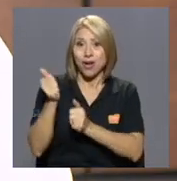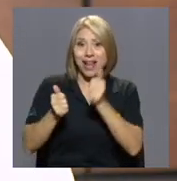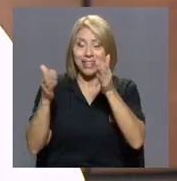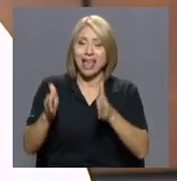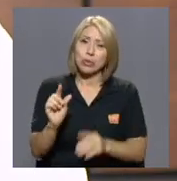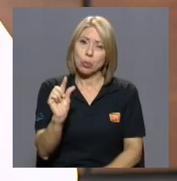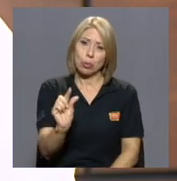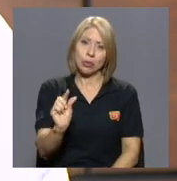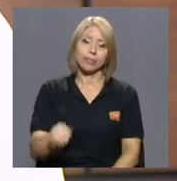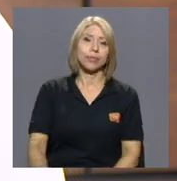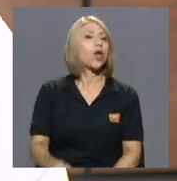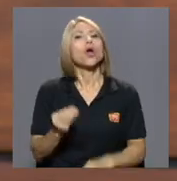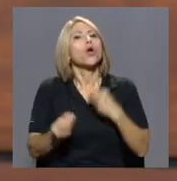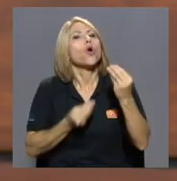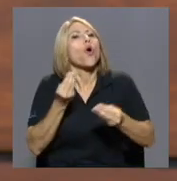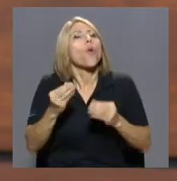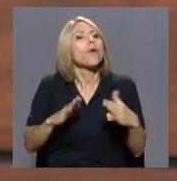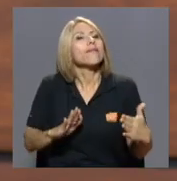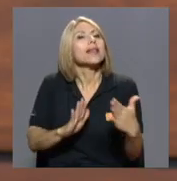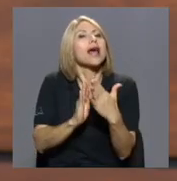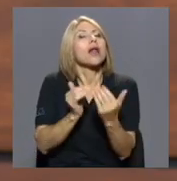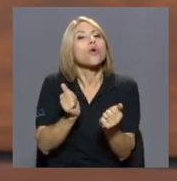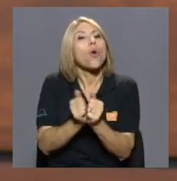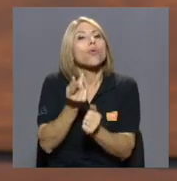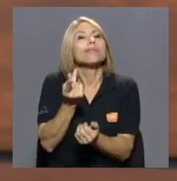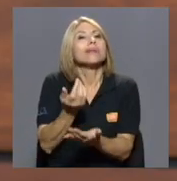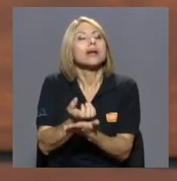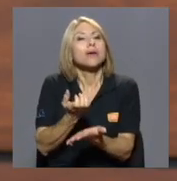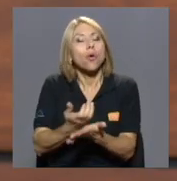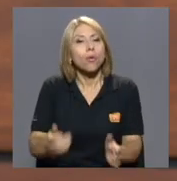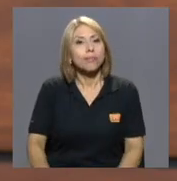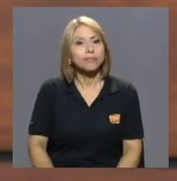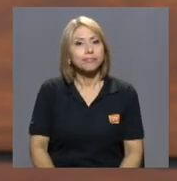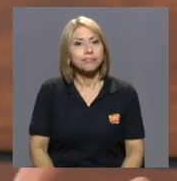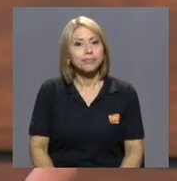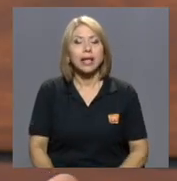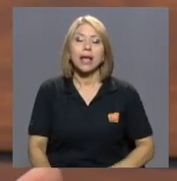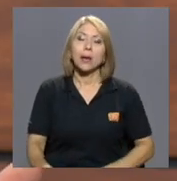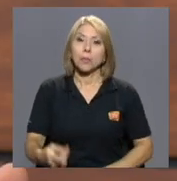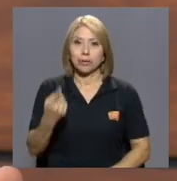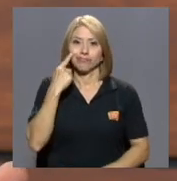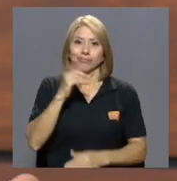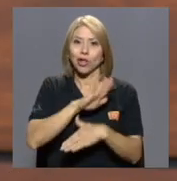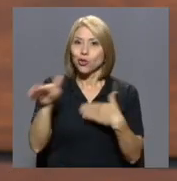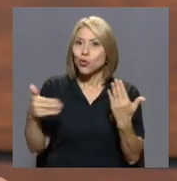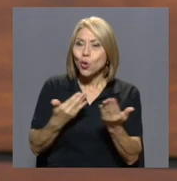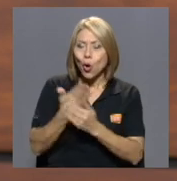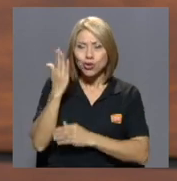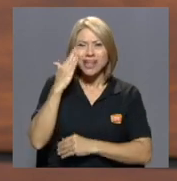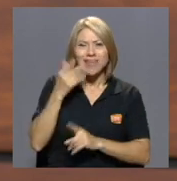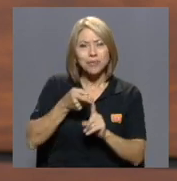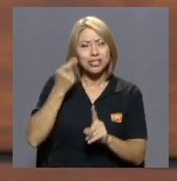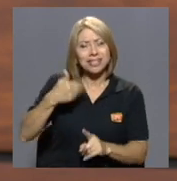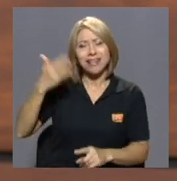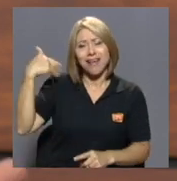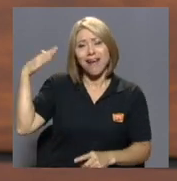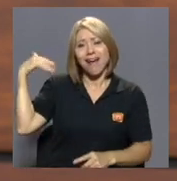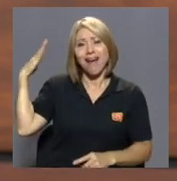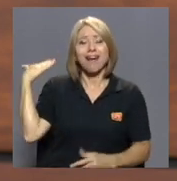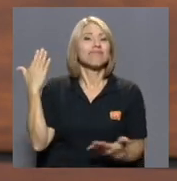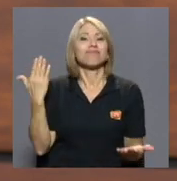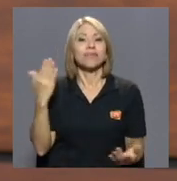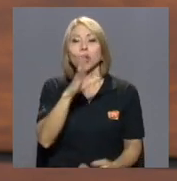nivel de costo? Del costo, sí. Sí, mire, lo que todos sabemos desde la escuela es que en Costa Rica